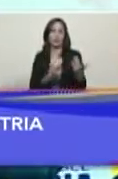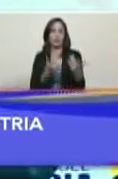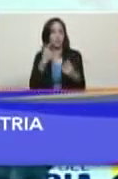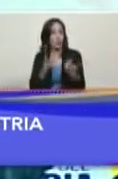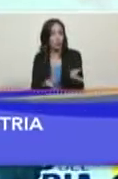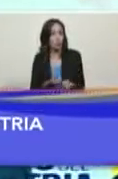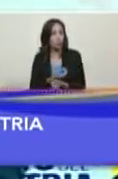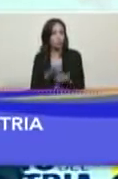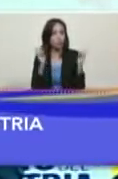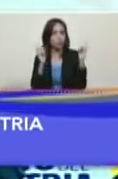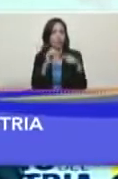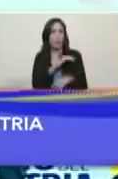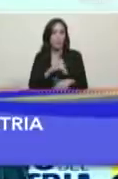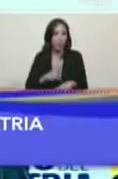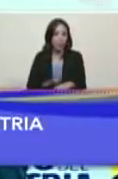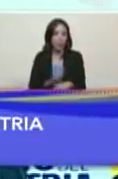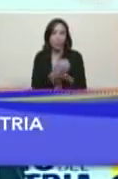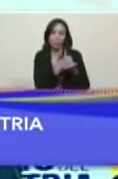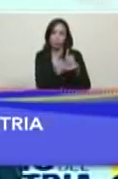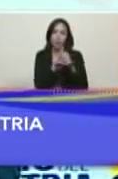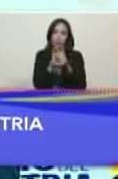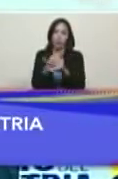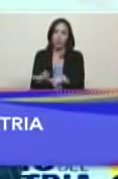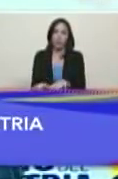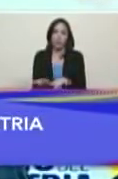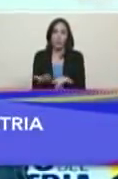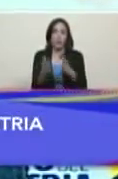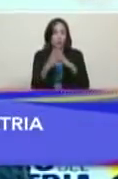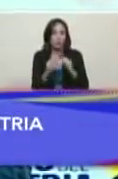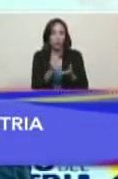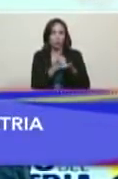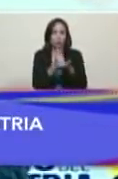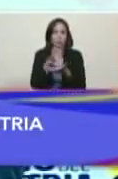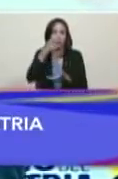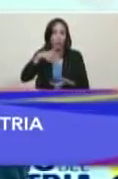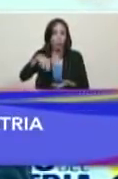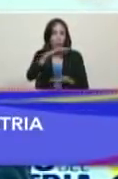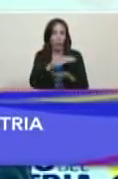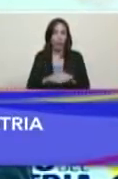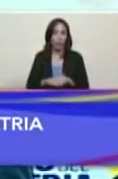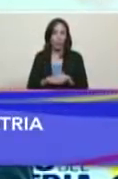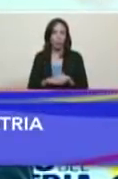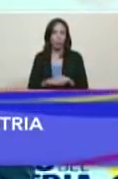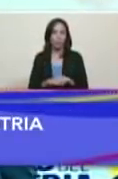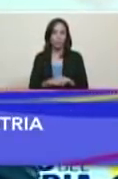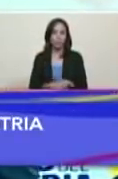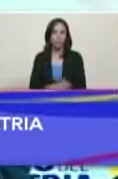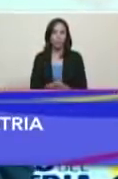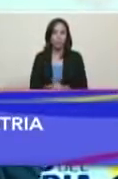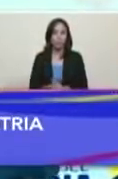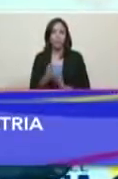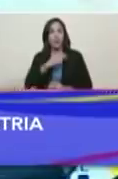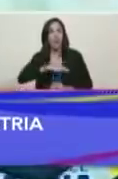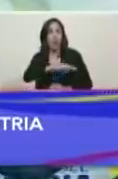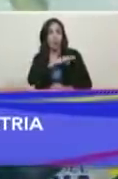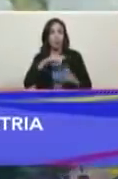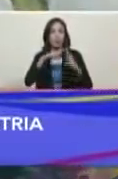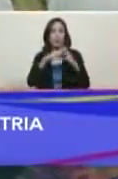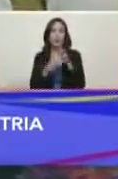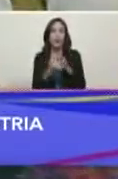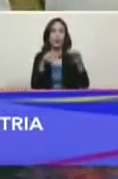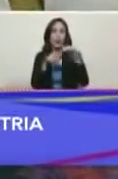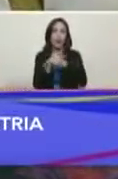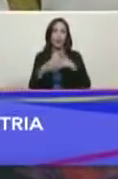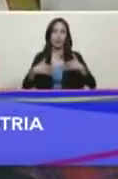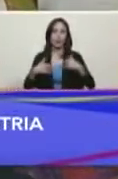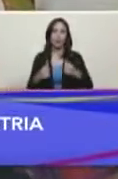permiten favorecer el empoderamiento popular. La misión Barrio Adentro Salud es una de esas